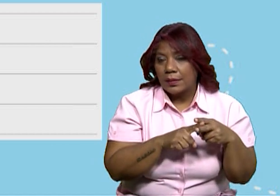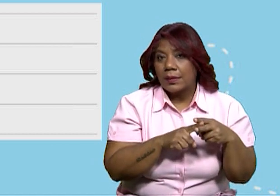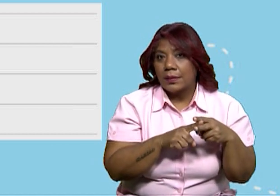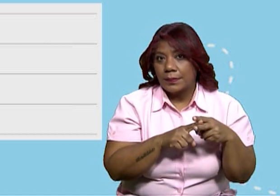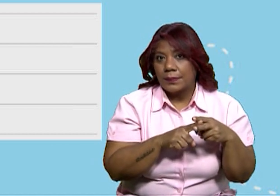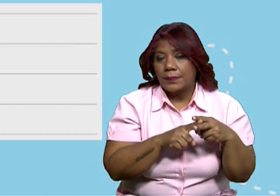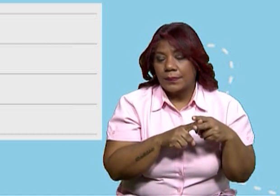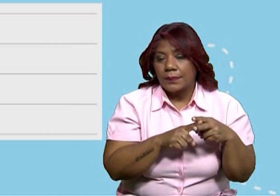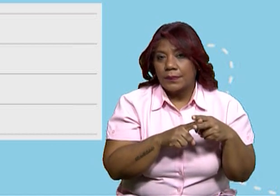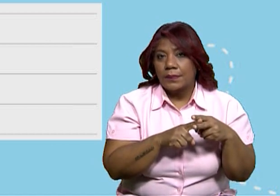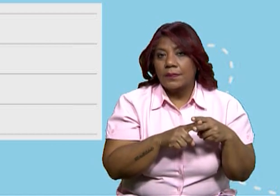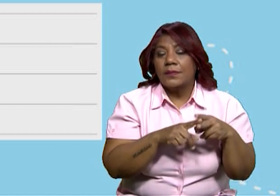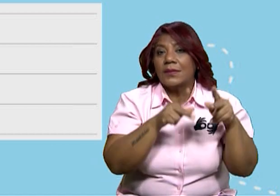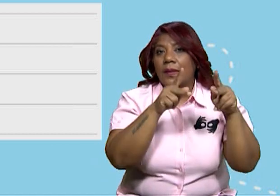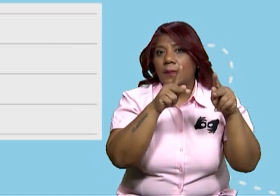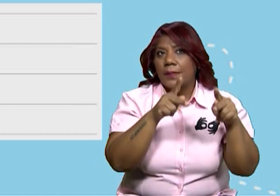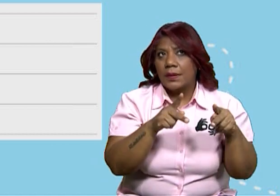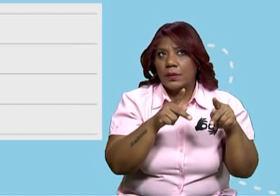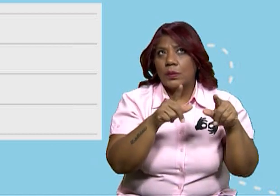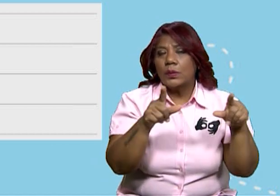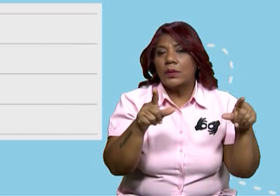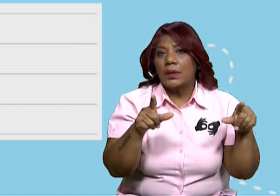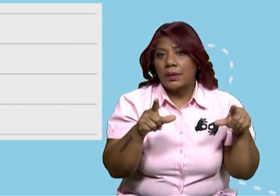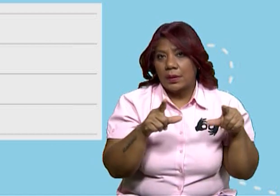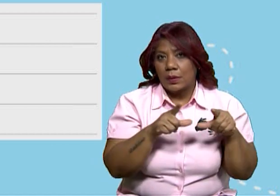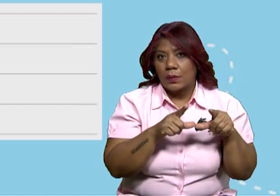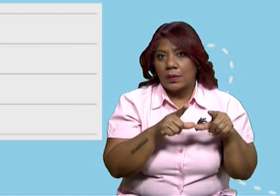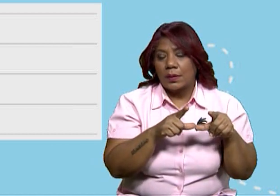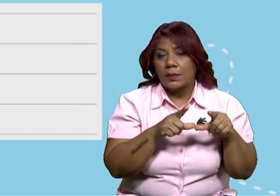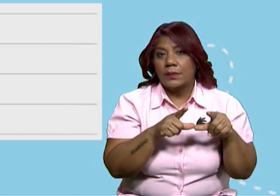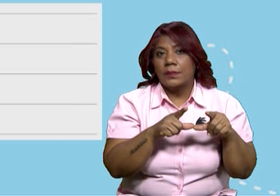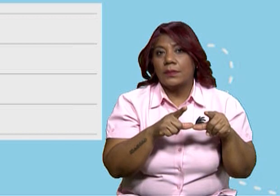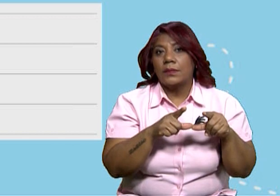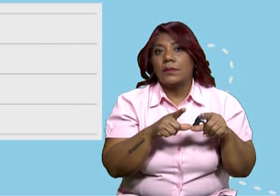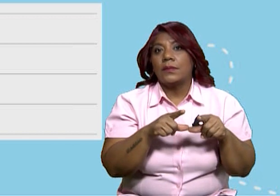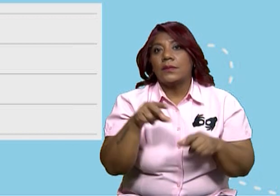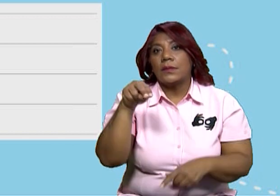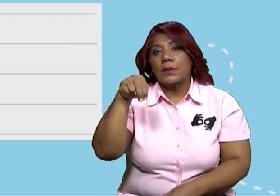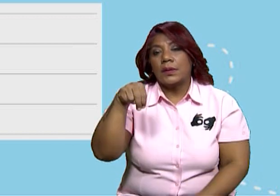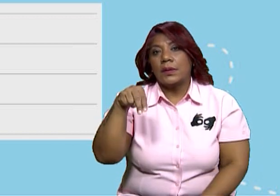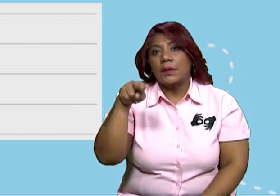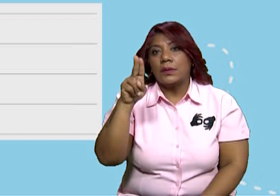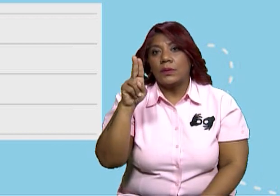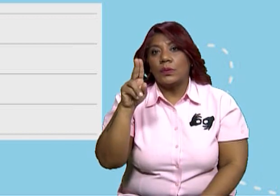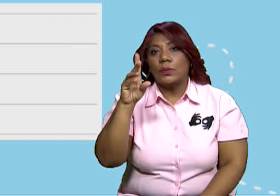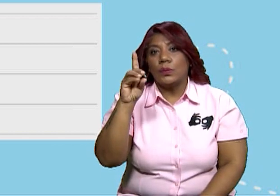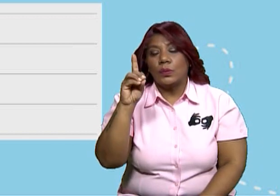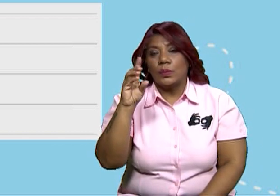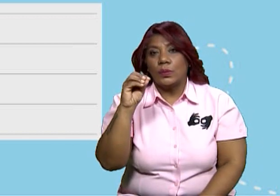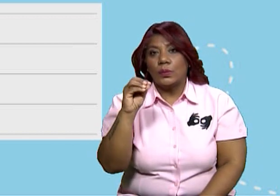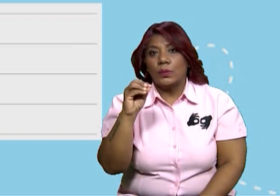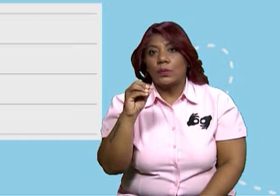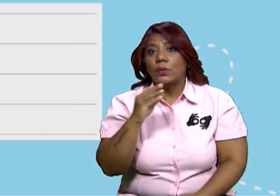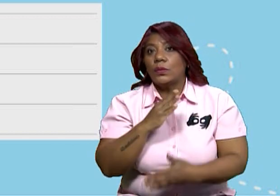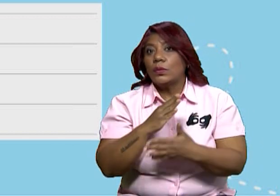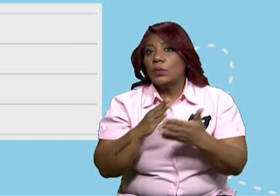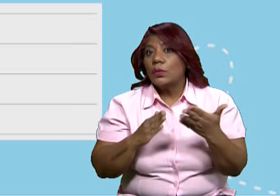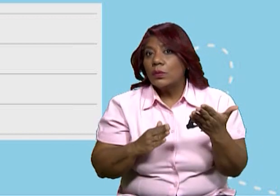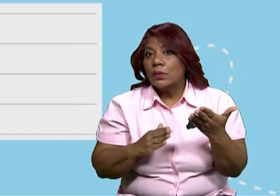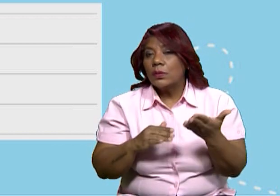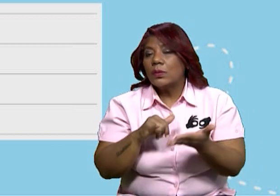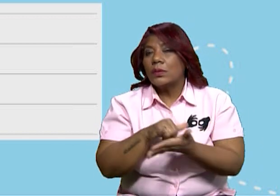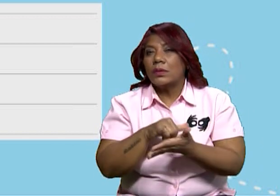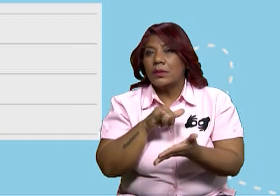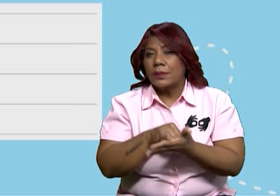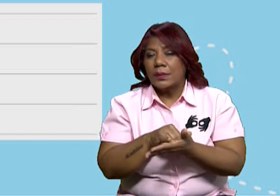que habla de los personajes y el lugar. El nudo, que nos habla de los hechos, de todo el suceso, de